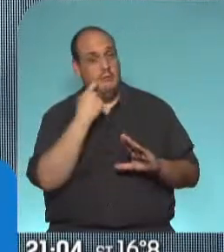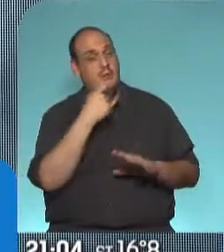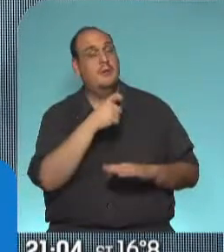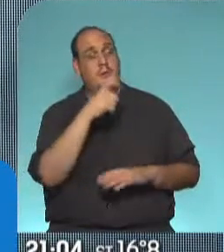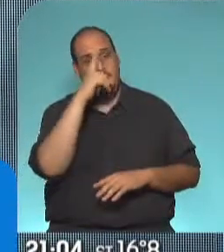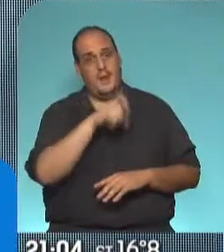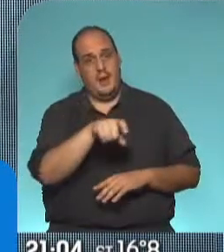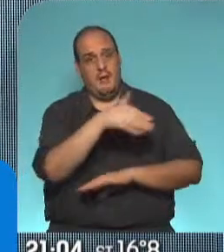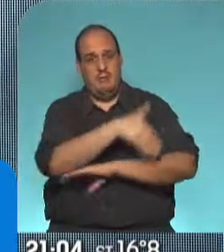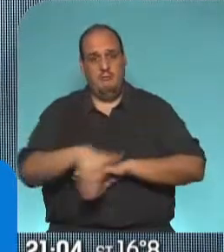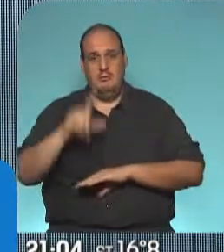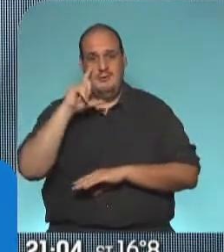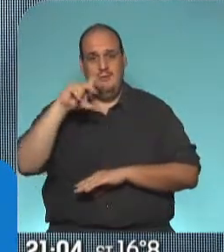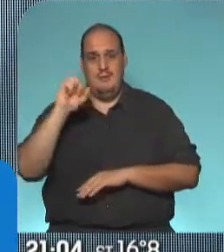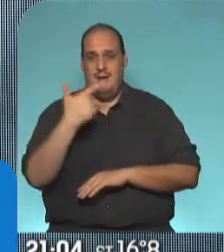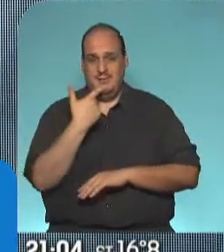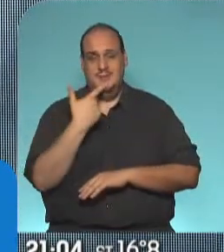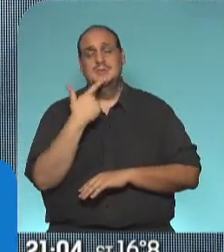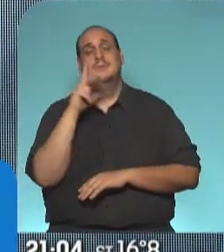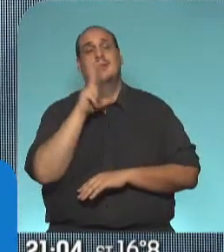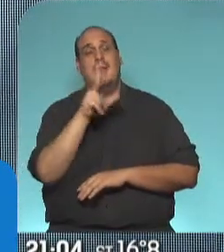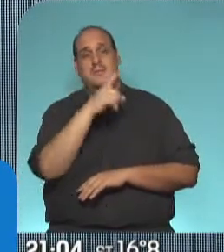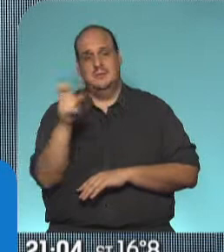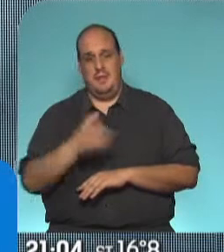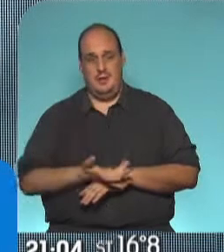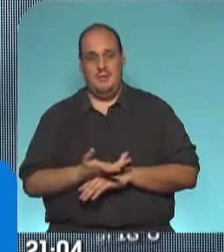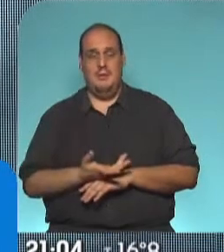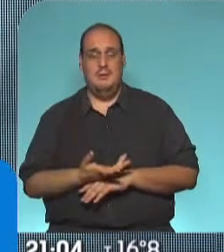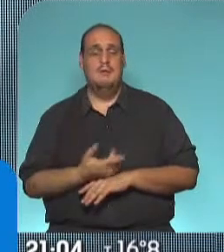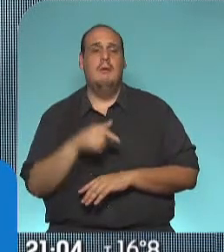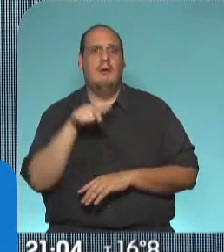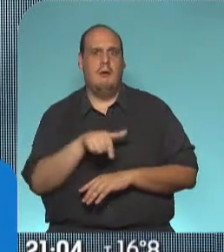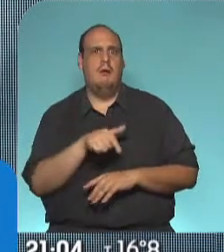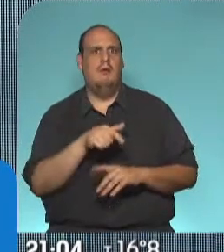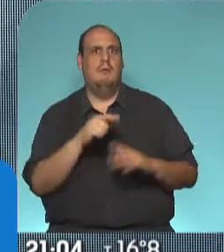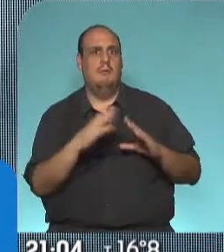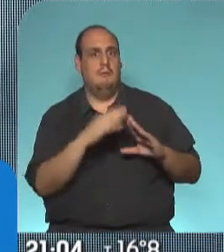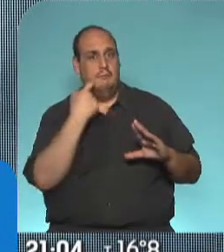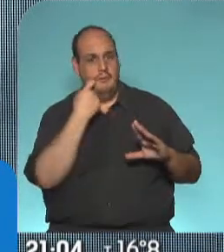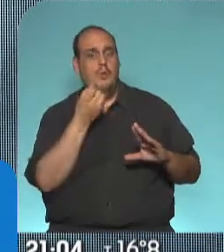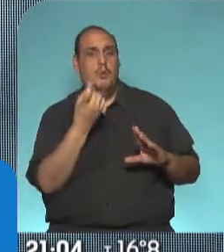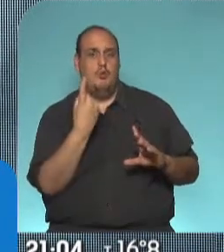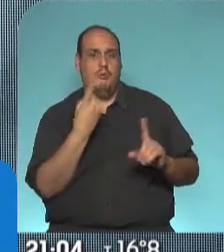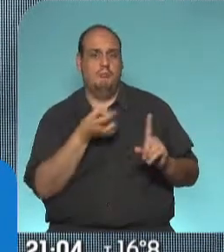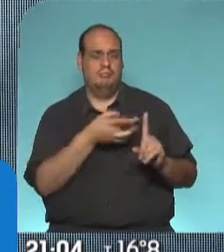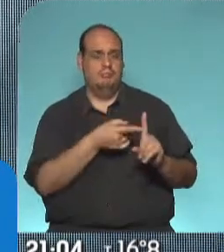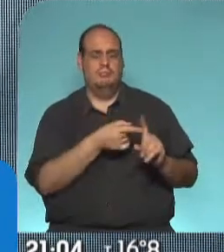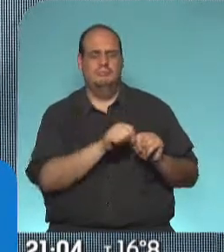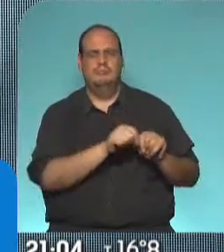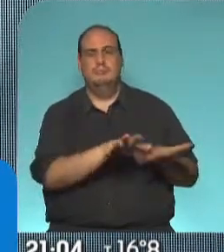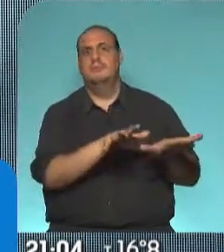los Incas, al 1100, en Belgrano R. Allí varios fueron contagiados, se dio un contagio masivo y hoy